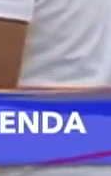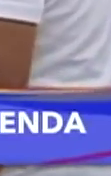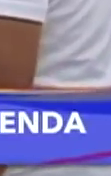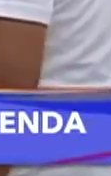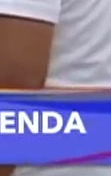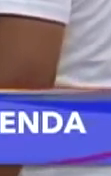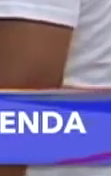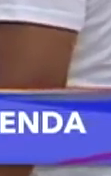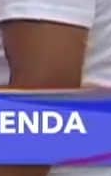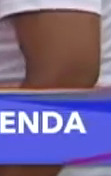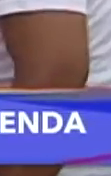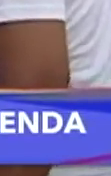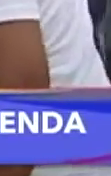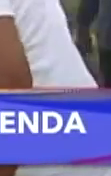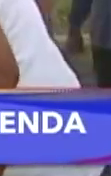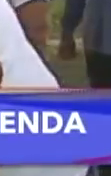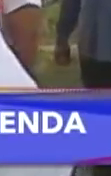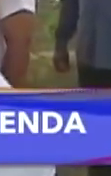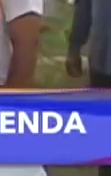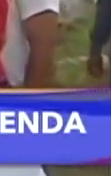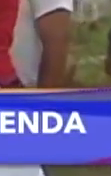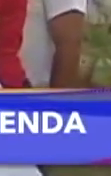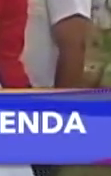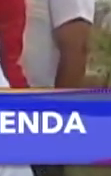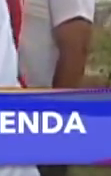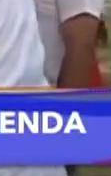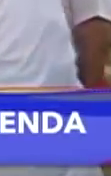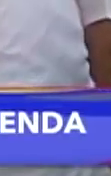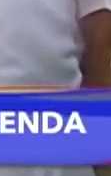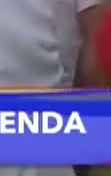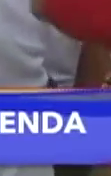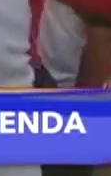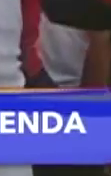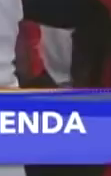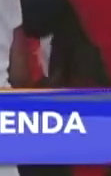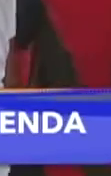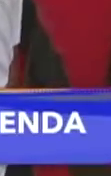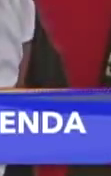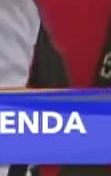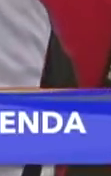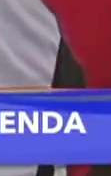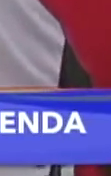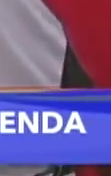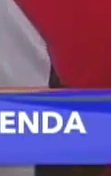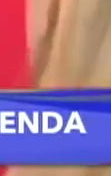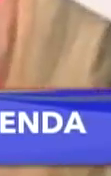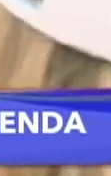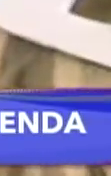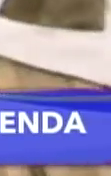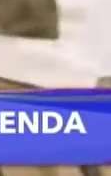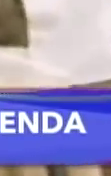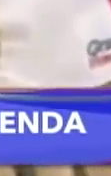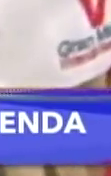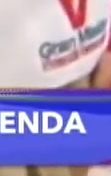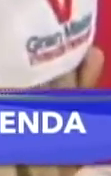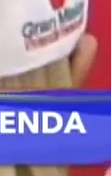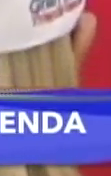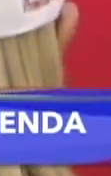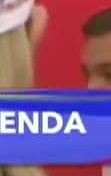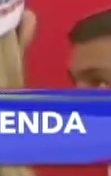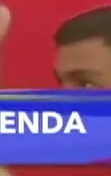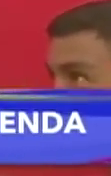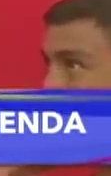hogar, muchos de ellos viviendo anteriormente hacinados, a algunos con las